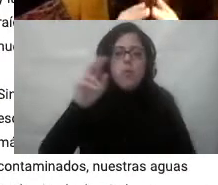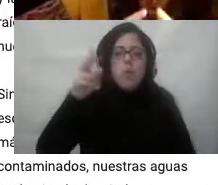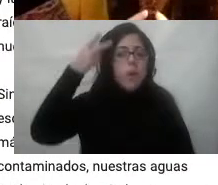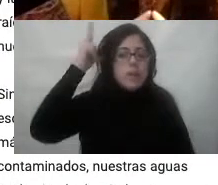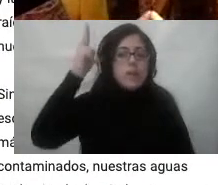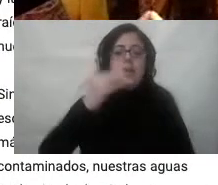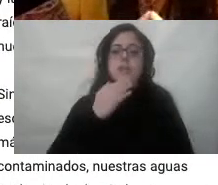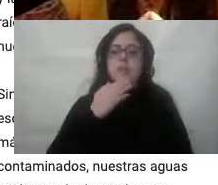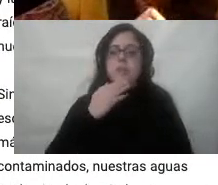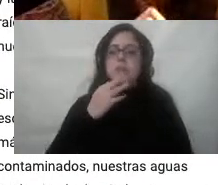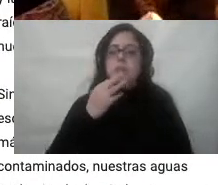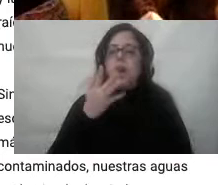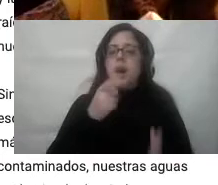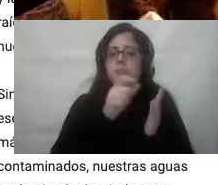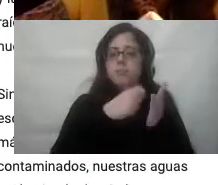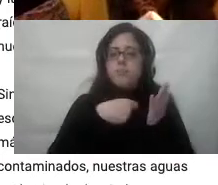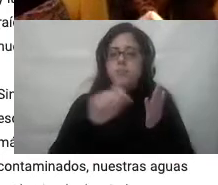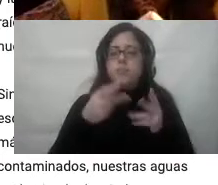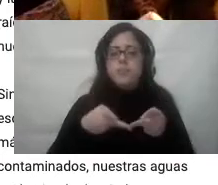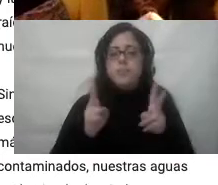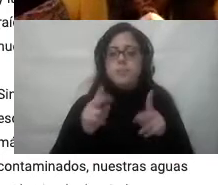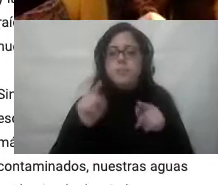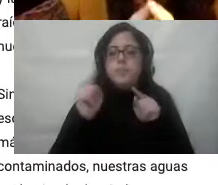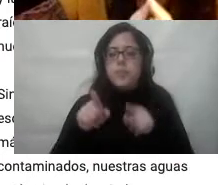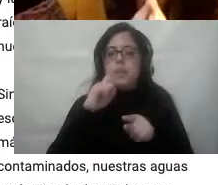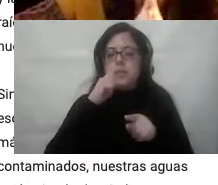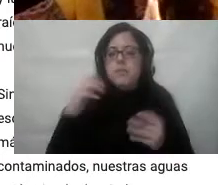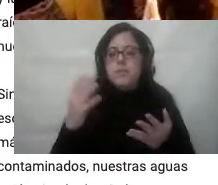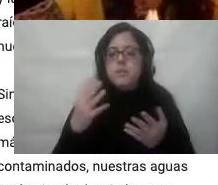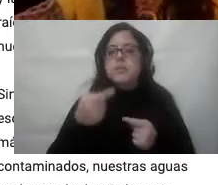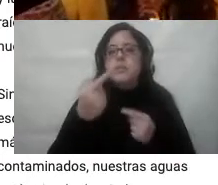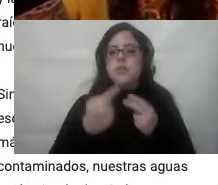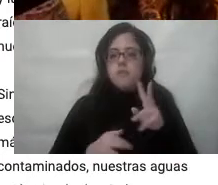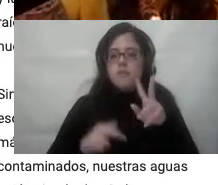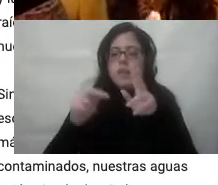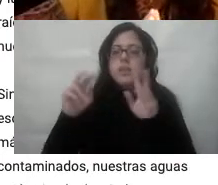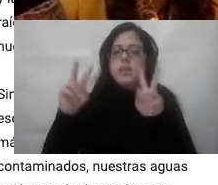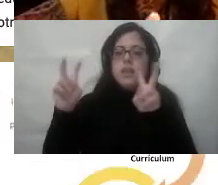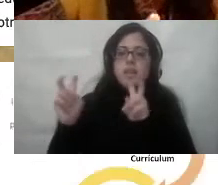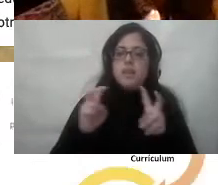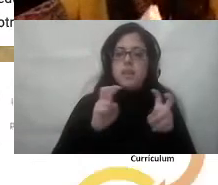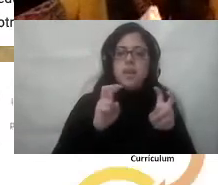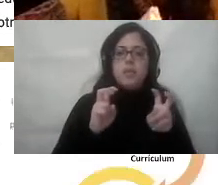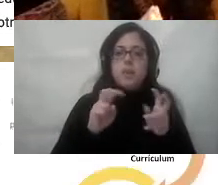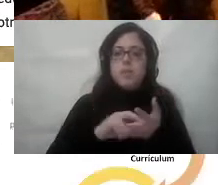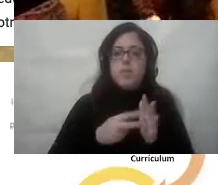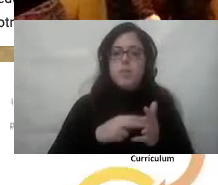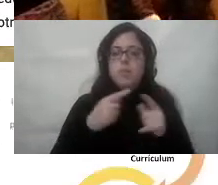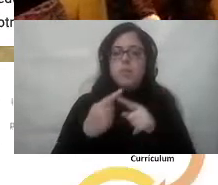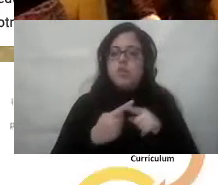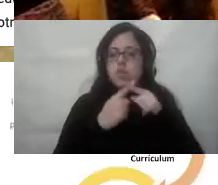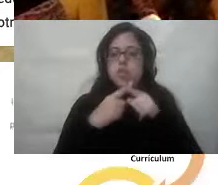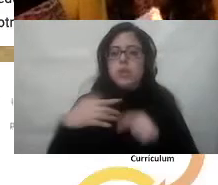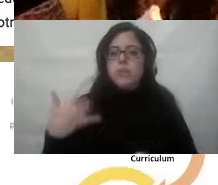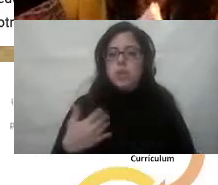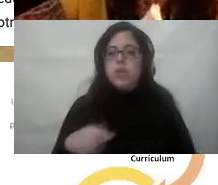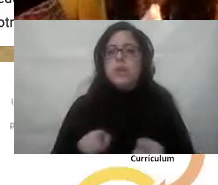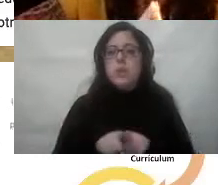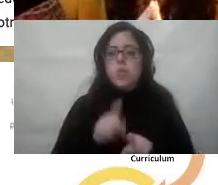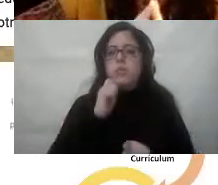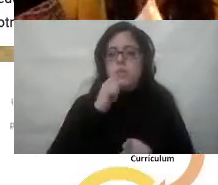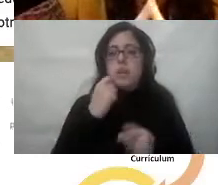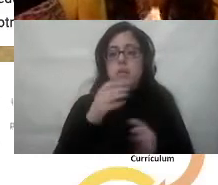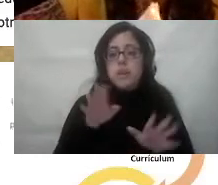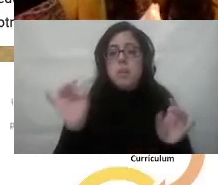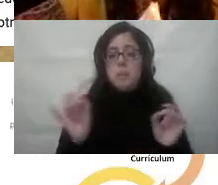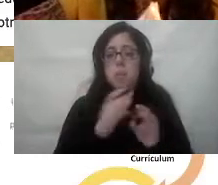de los derechos. Y desde ahí nos planteamos distintos tipos de problemas sociales relevantes, están súper interesantes, de hecho esto se los podemos hacer